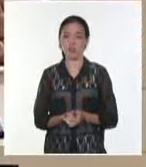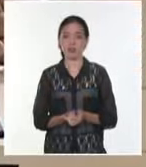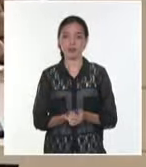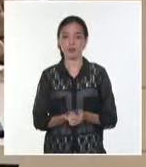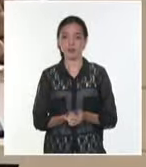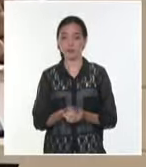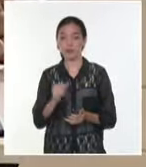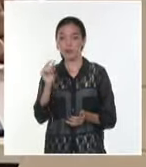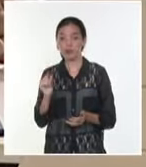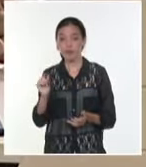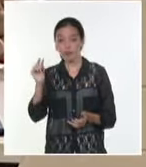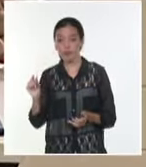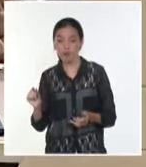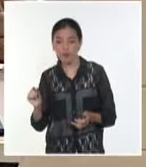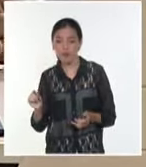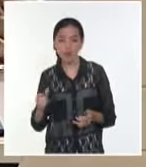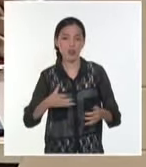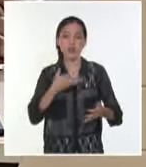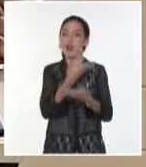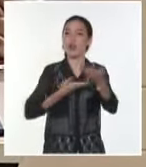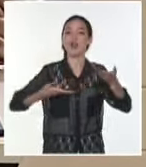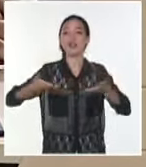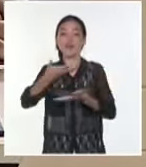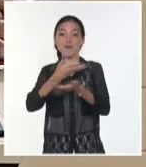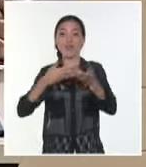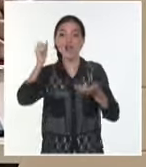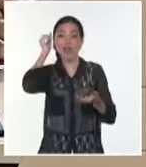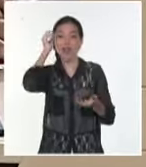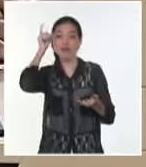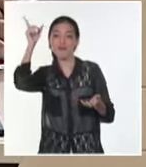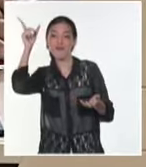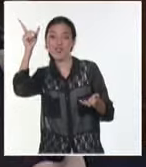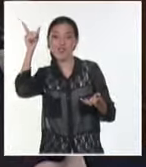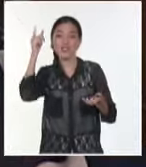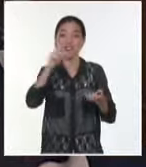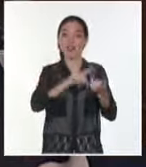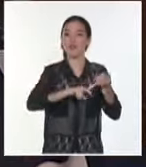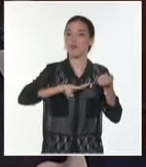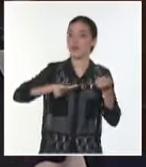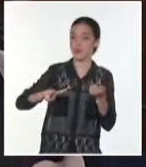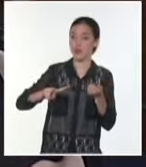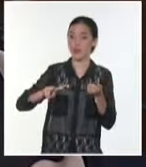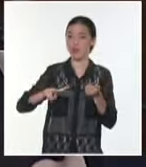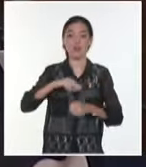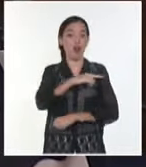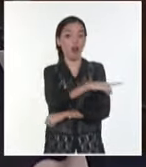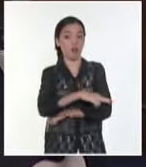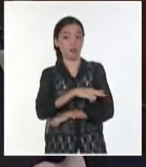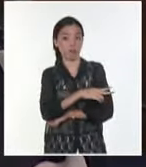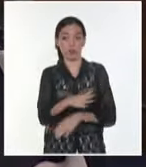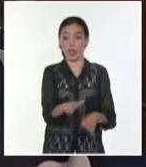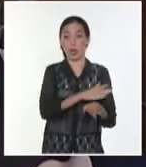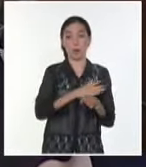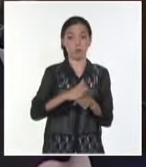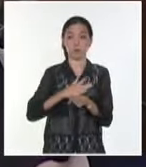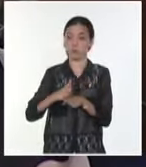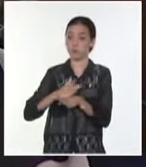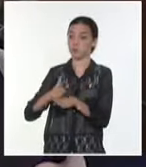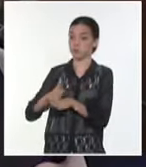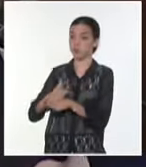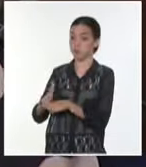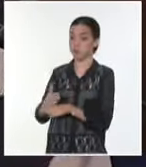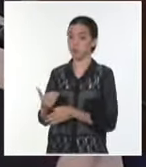las experiencias de sus respectivos territorios para buscar vías y alternativas que propicien el incremento de la producción agropecuaria